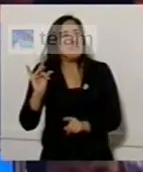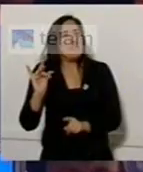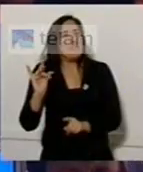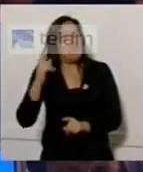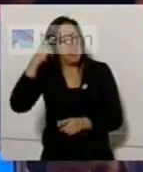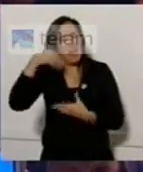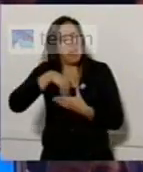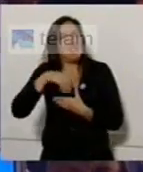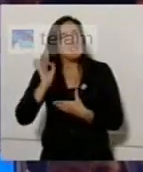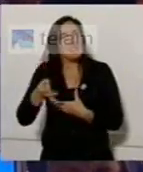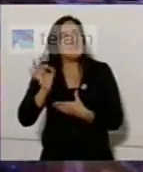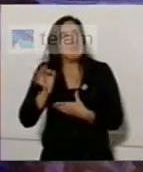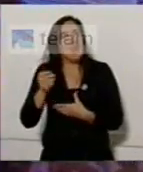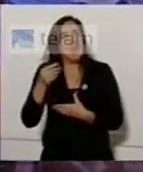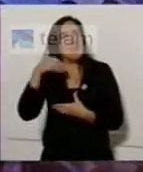tal vez como nadie.